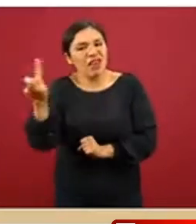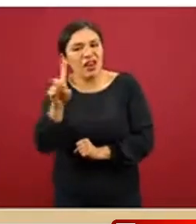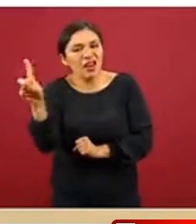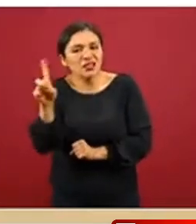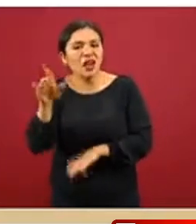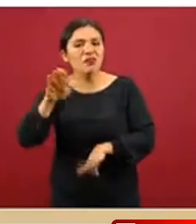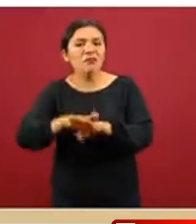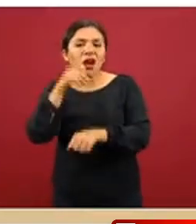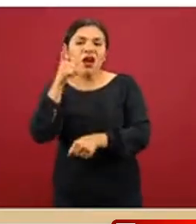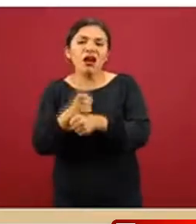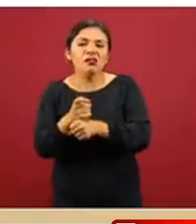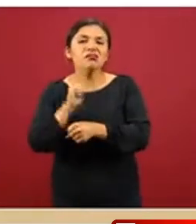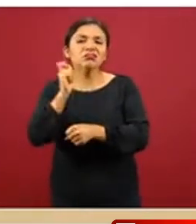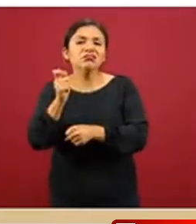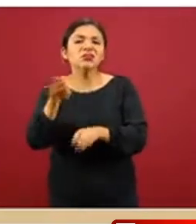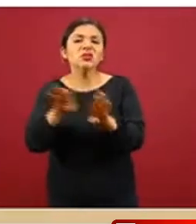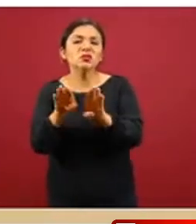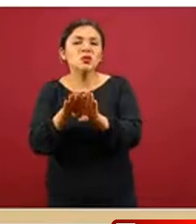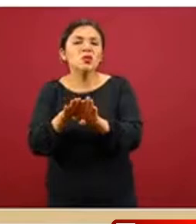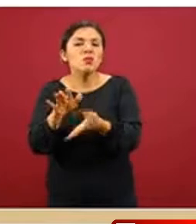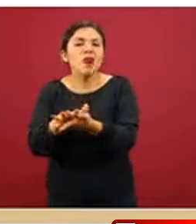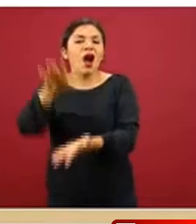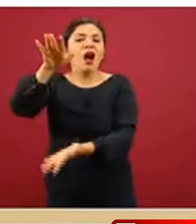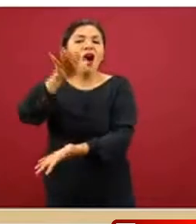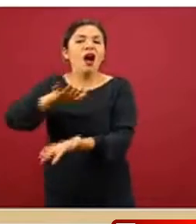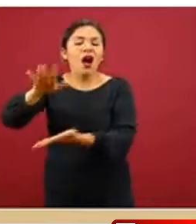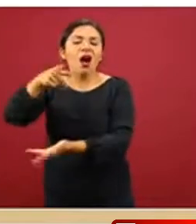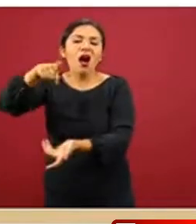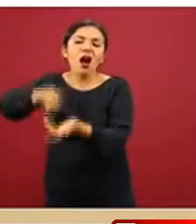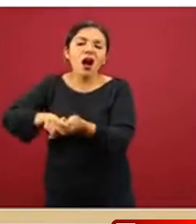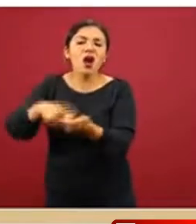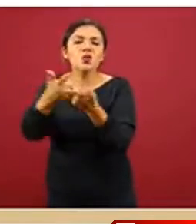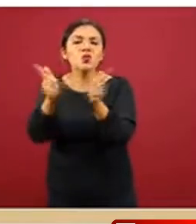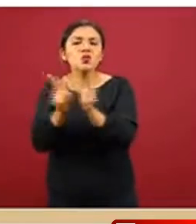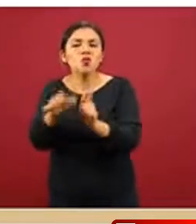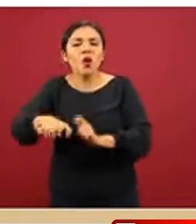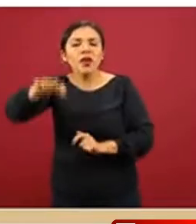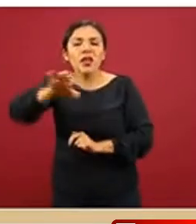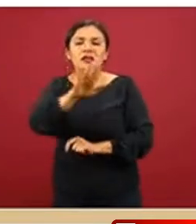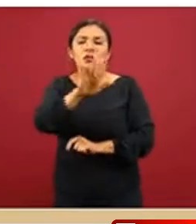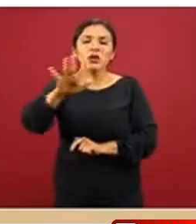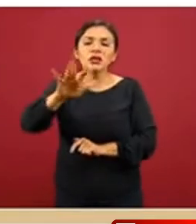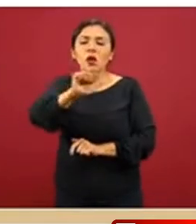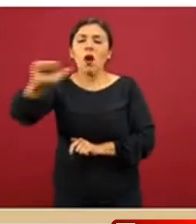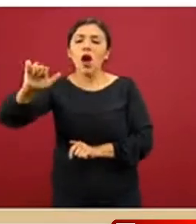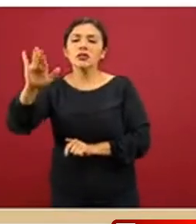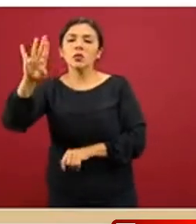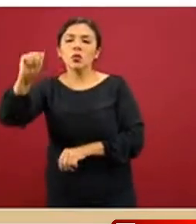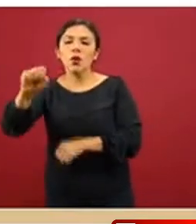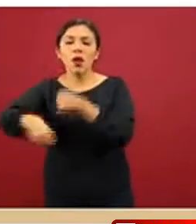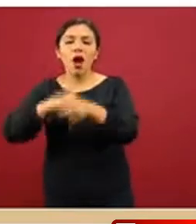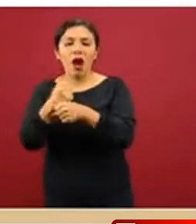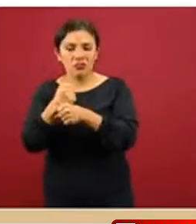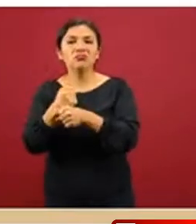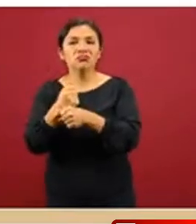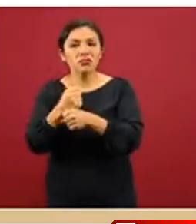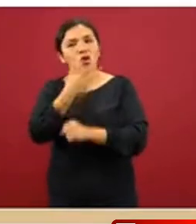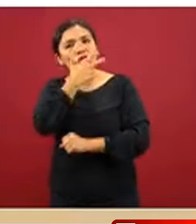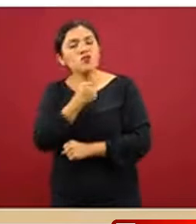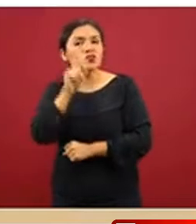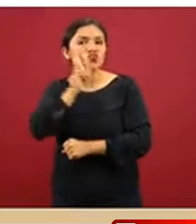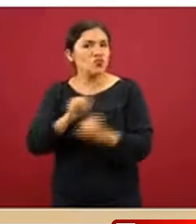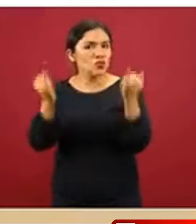estando la mayor cantidad de casos entre el grupo de 55 a 59, si sumamos los hombres y